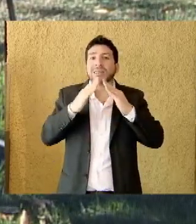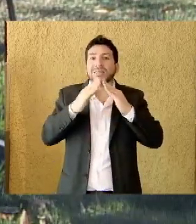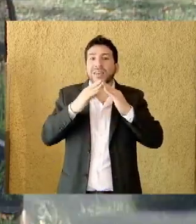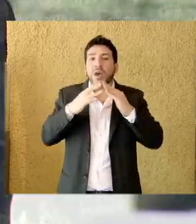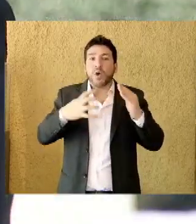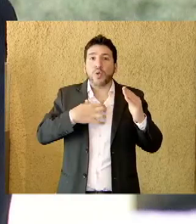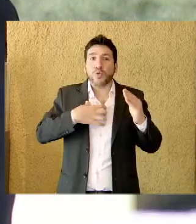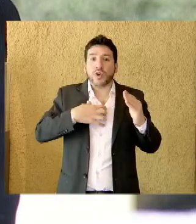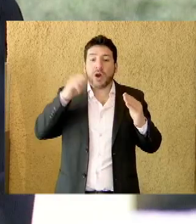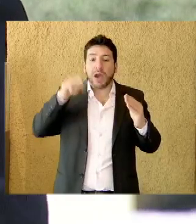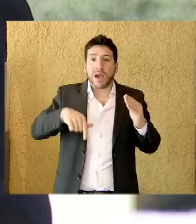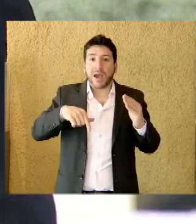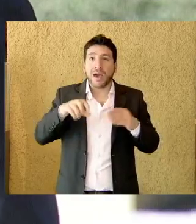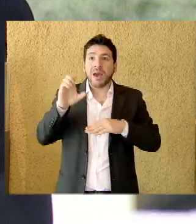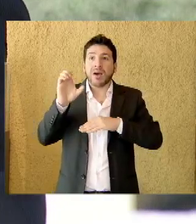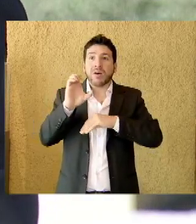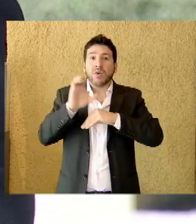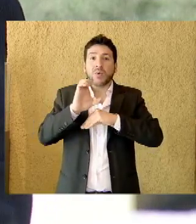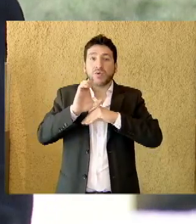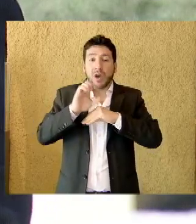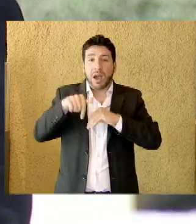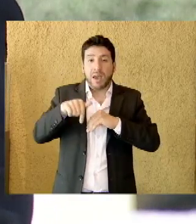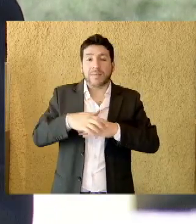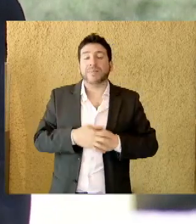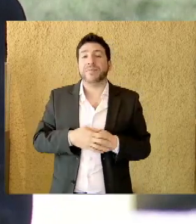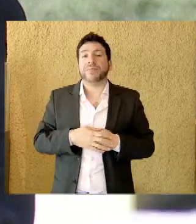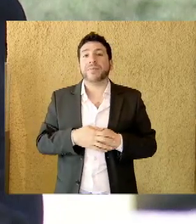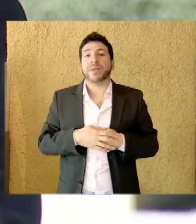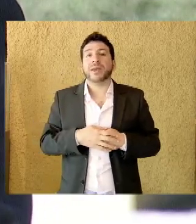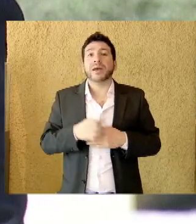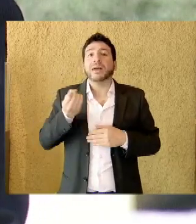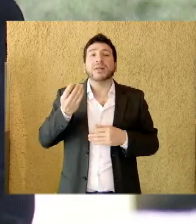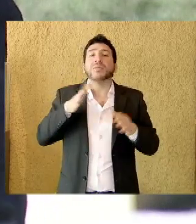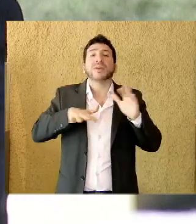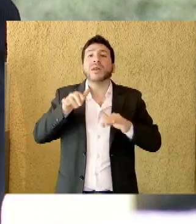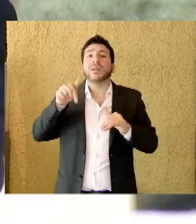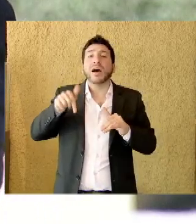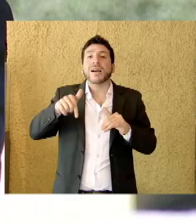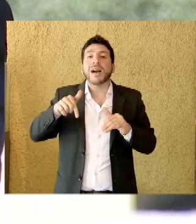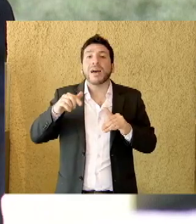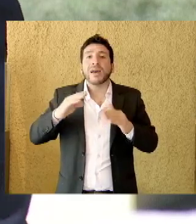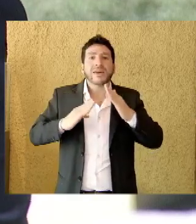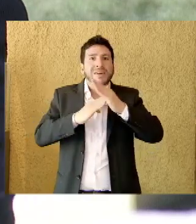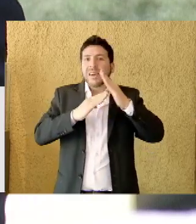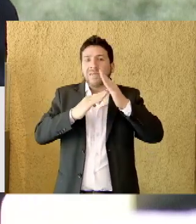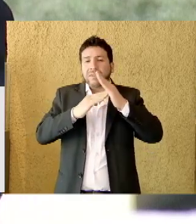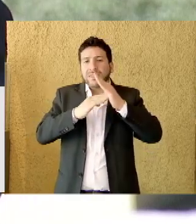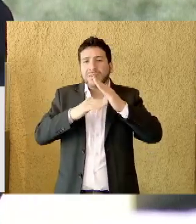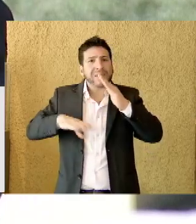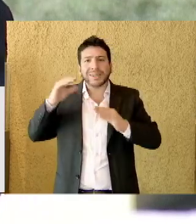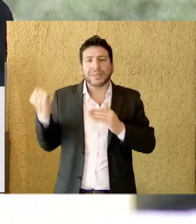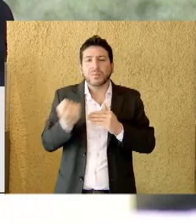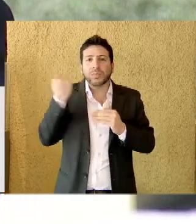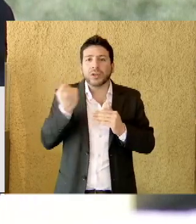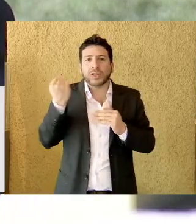ya nos da una sintomología de que en realidad estamos hablando de autoridades centrales, una